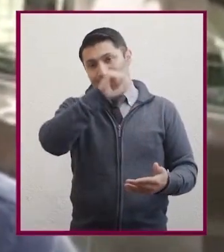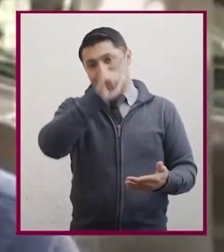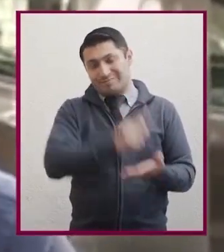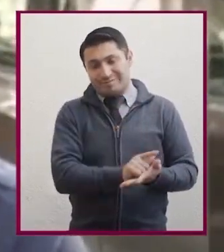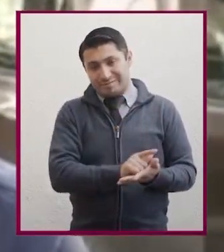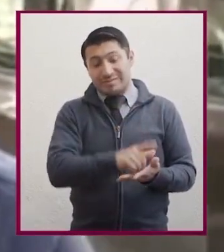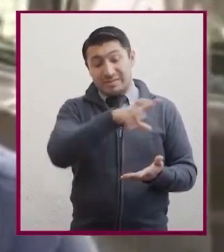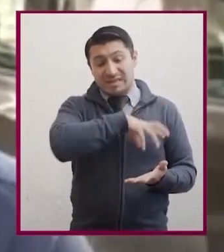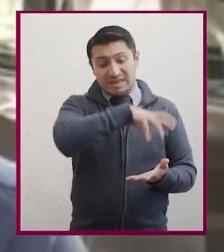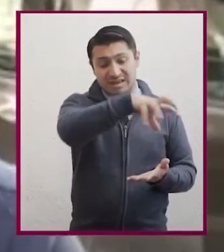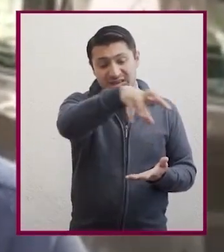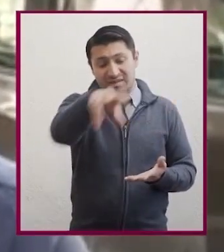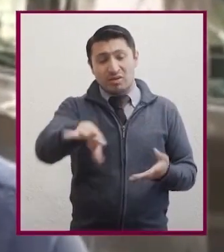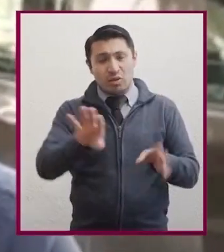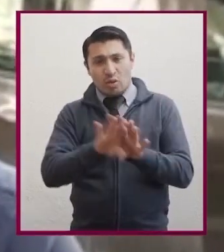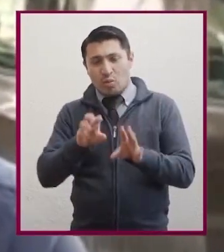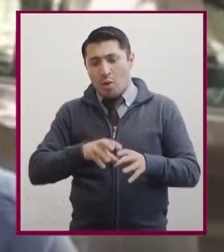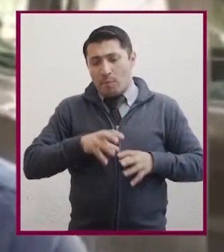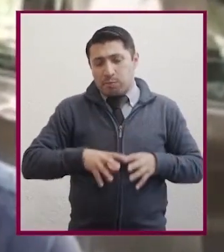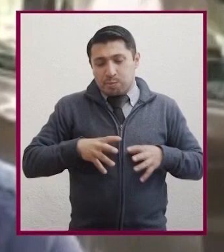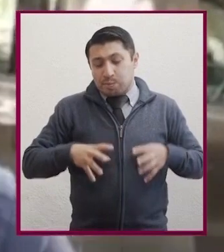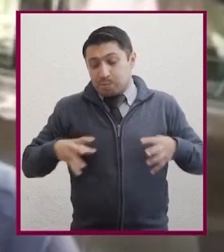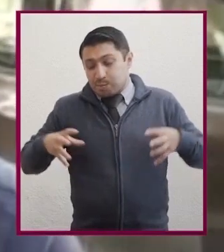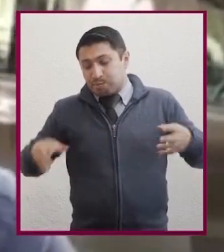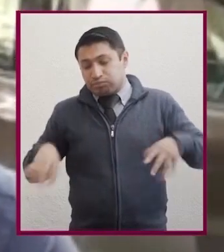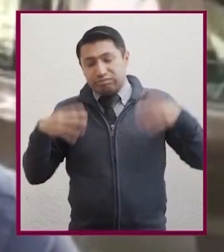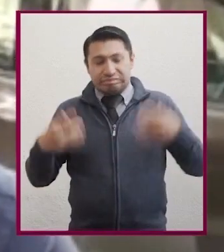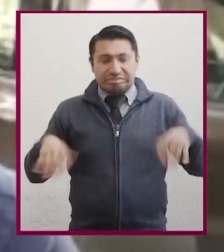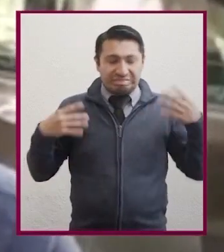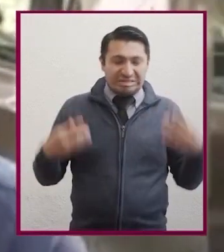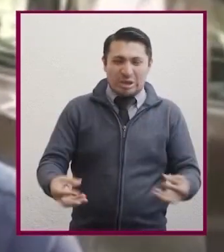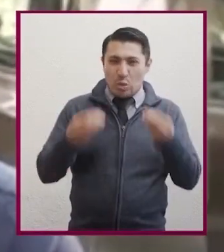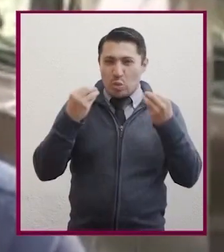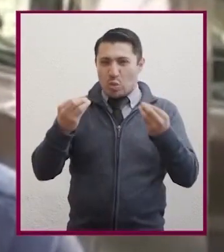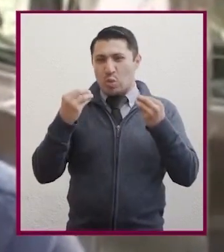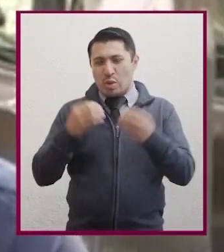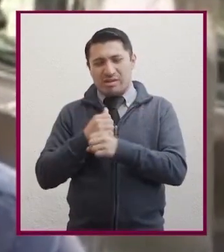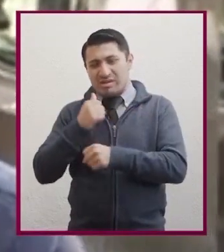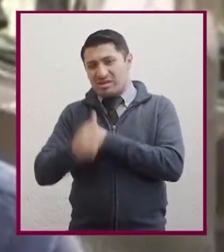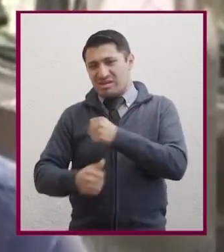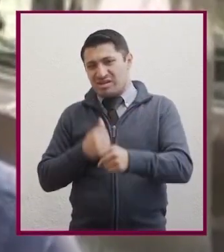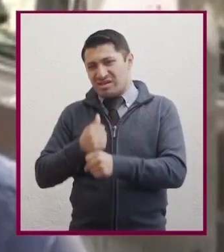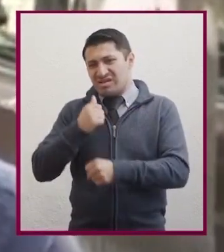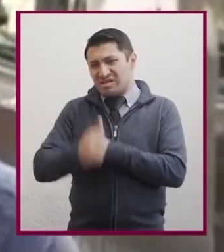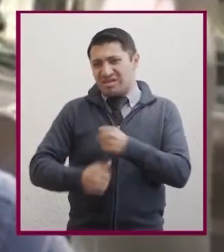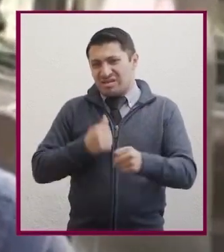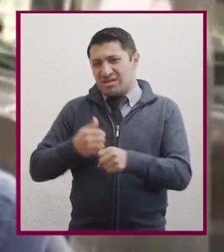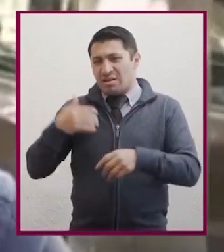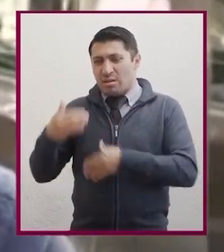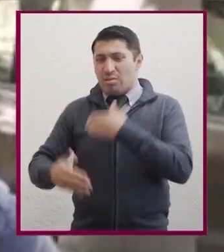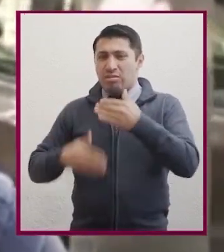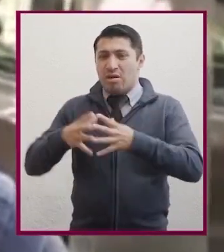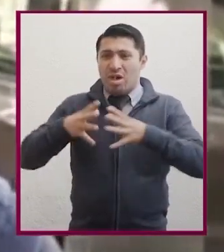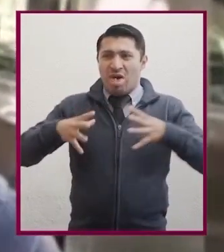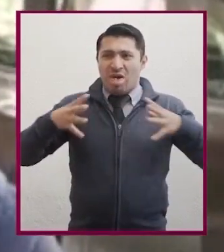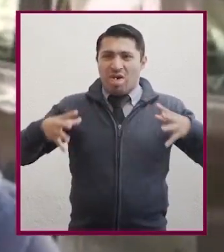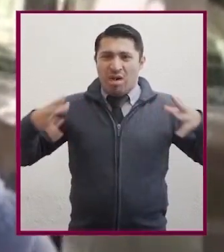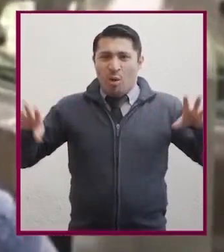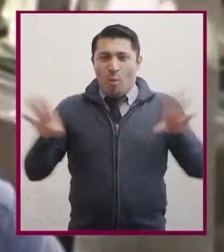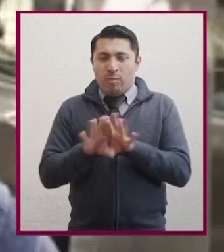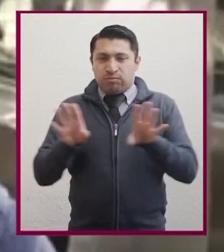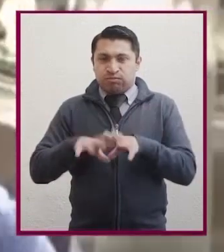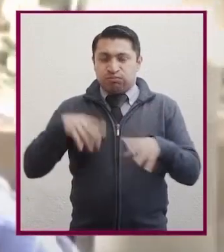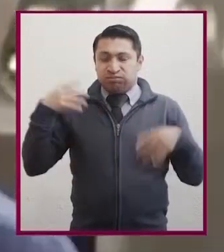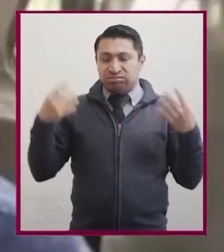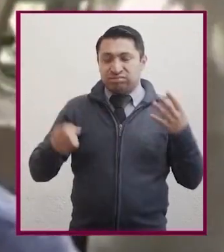asentamientos han crecido de una manera espectacular a lo largo de los años y siguen creciendo, se siguen creando